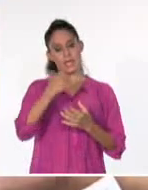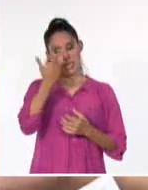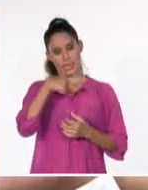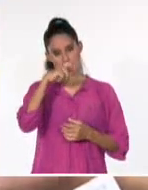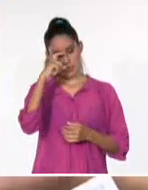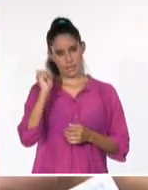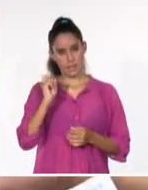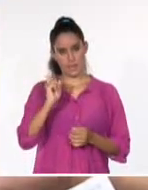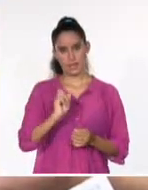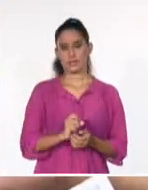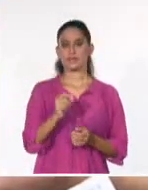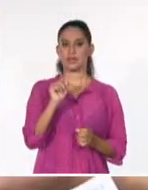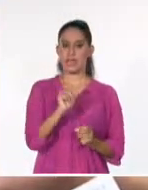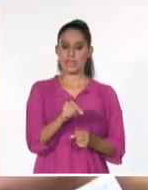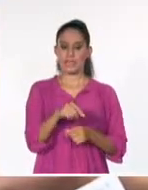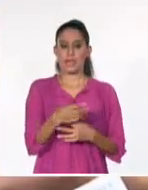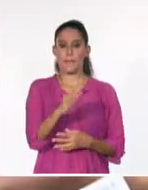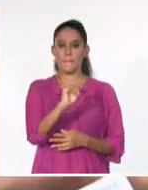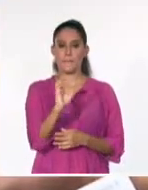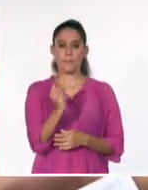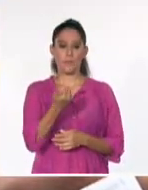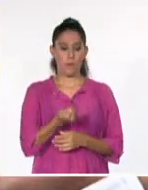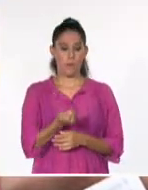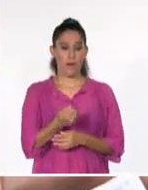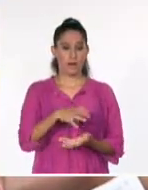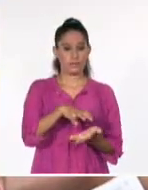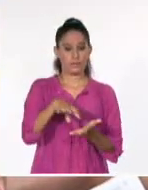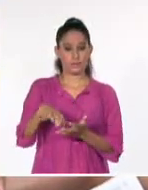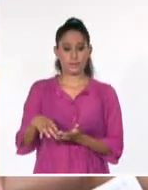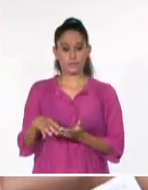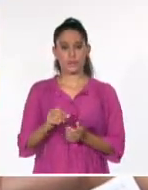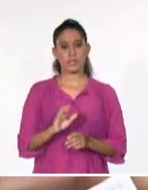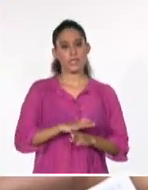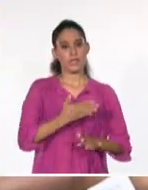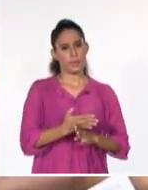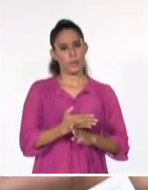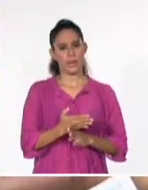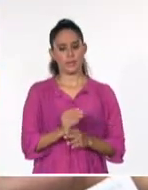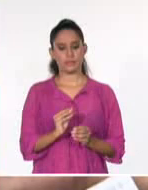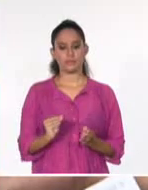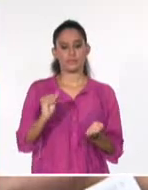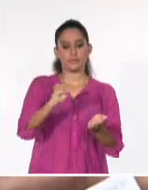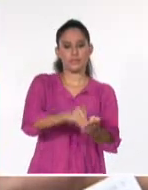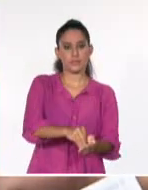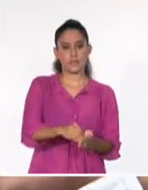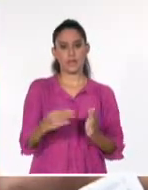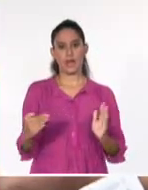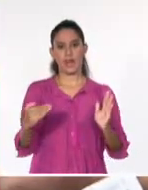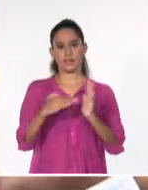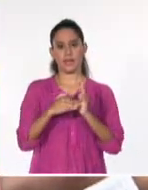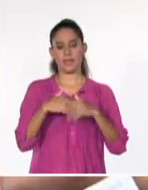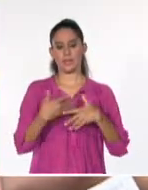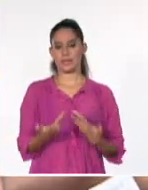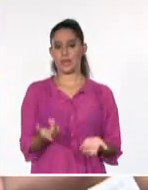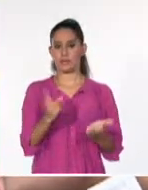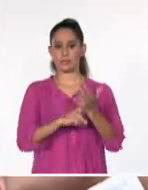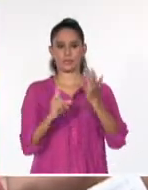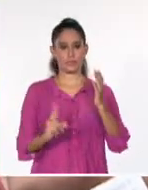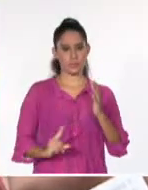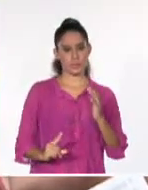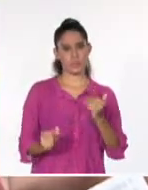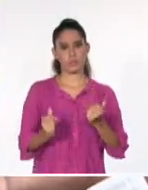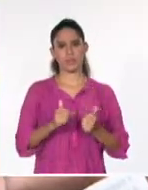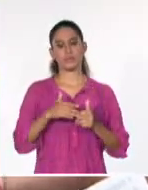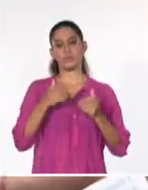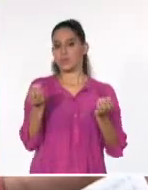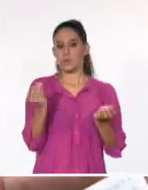emplazamiento de MOA ya se deben incorporando en el horario de la tarde al sistema eléctrico. Quiere decir que la mejoría no se va a ver de manera inmediata, pero